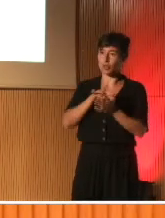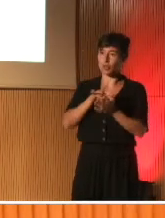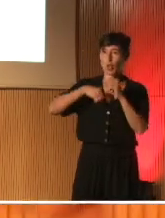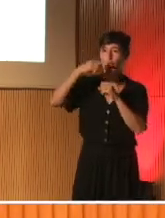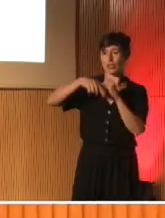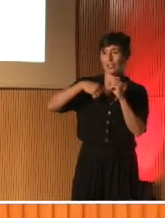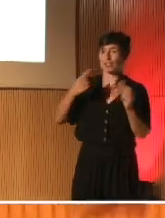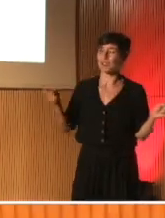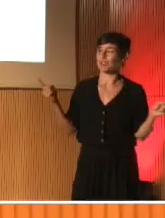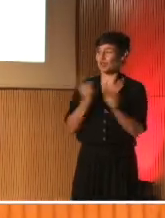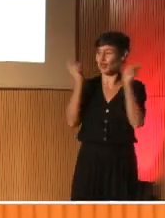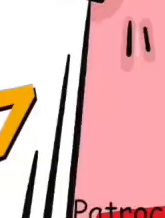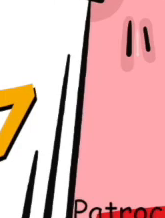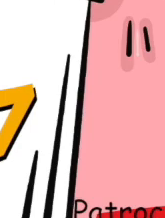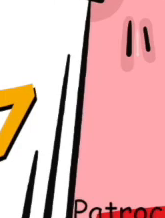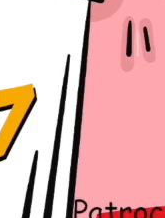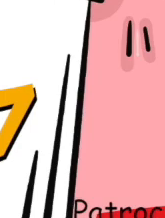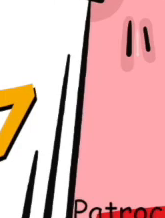tocan